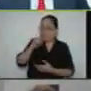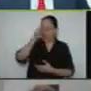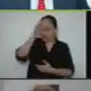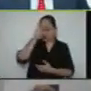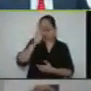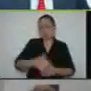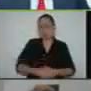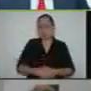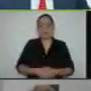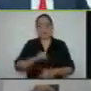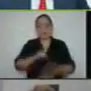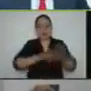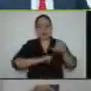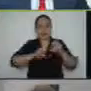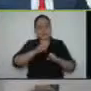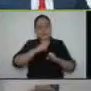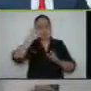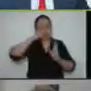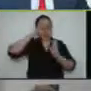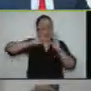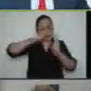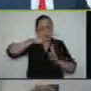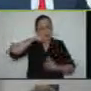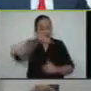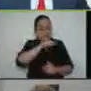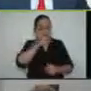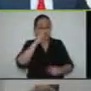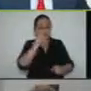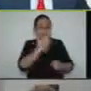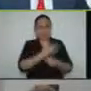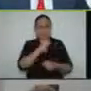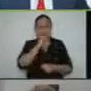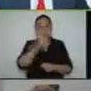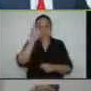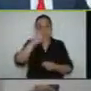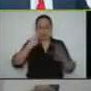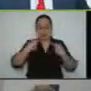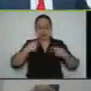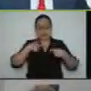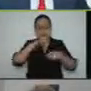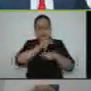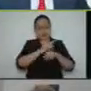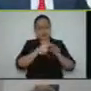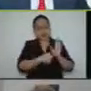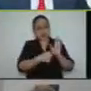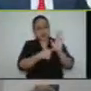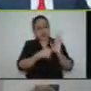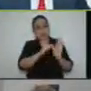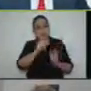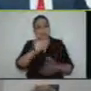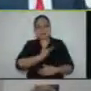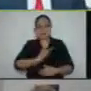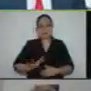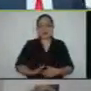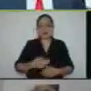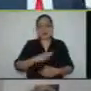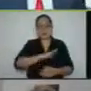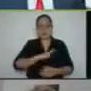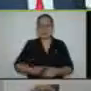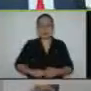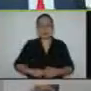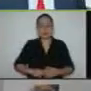las empresas productoras no son responsables de la promoción personalizada de la presidenta, que se atribuye a la presidenta